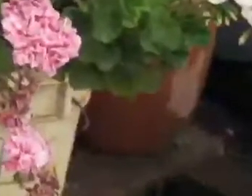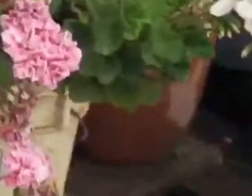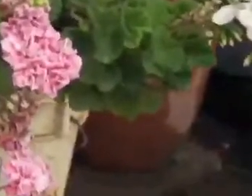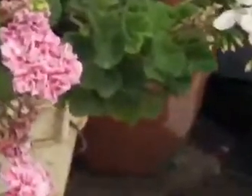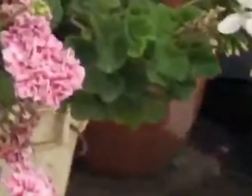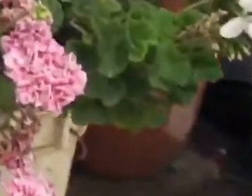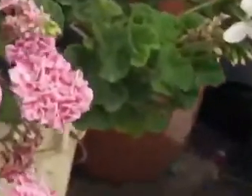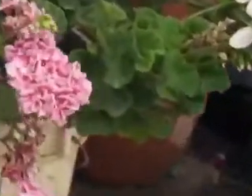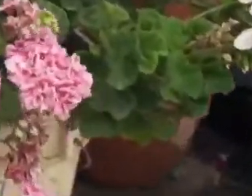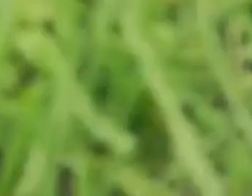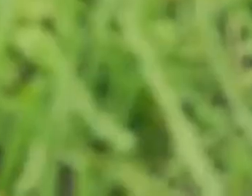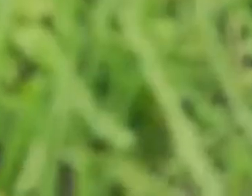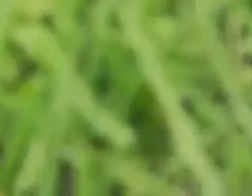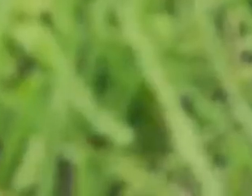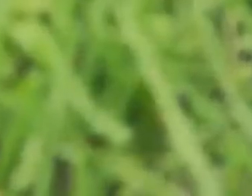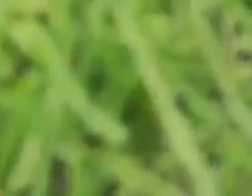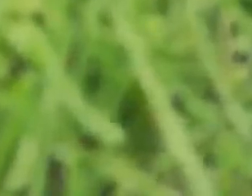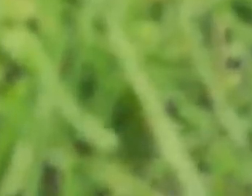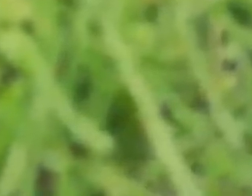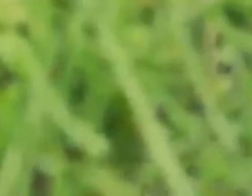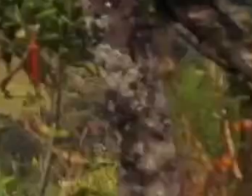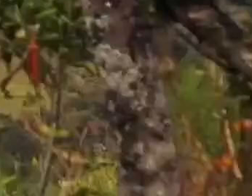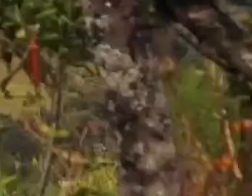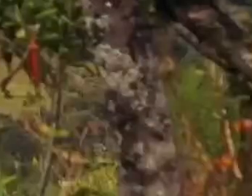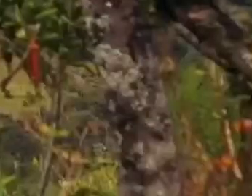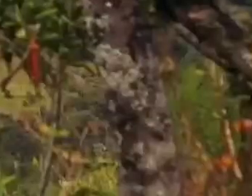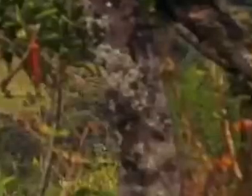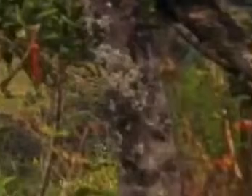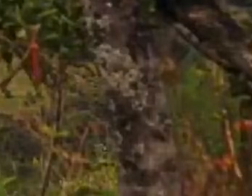autónomo de su territorio y sus recursos naturales.